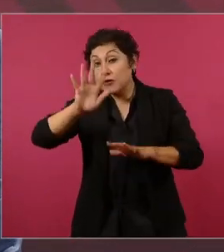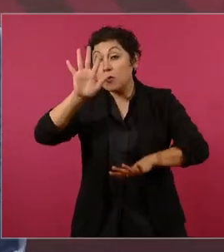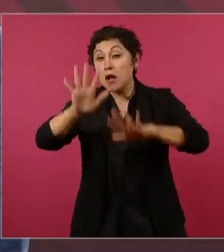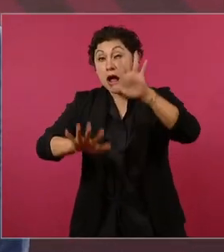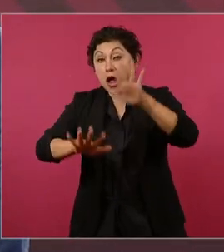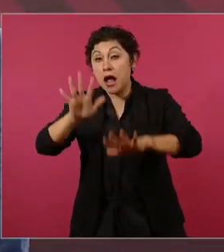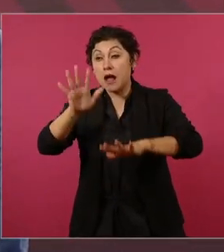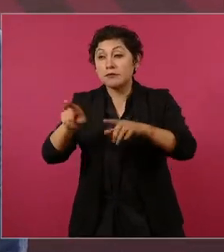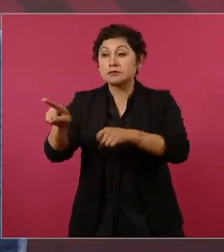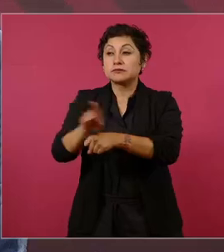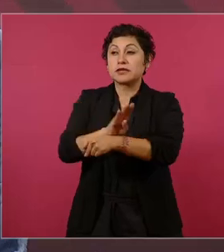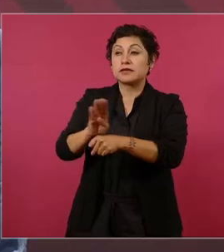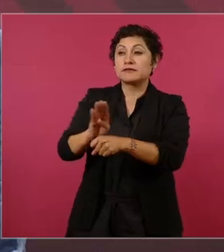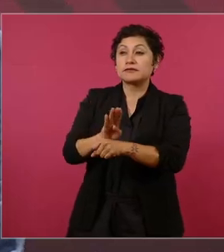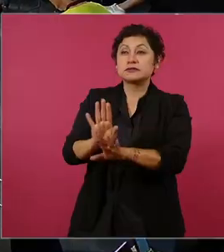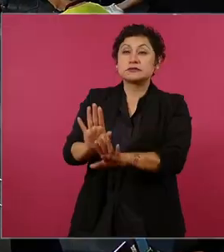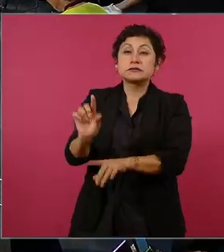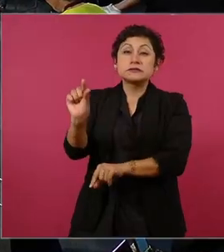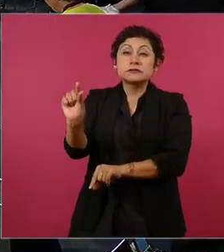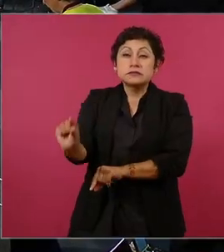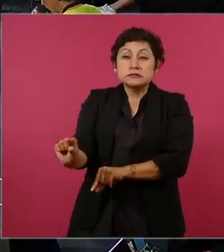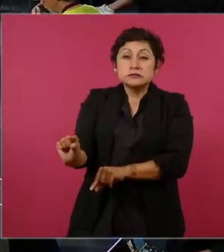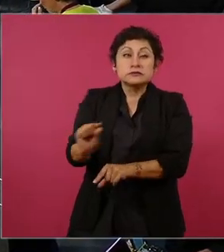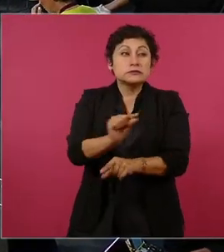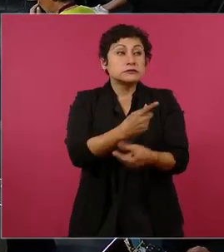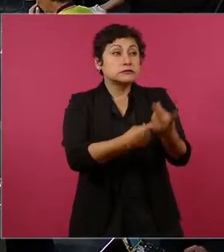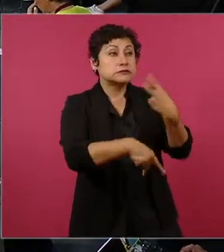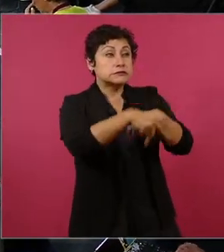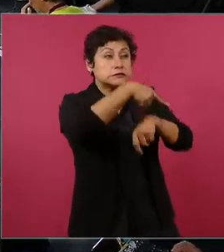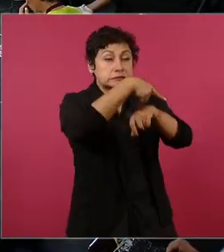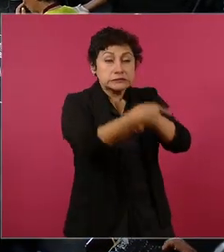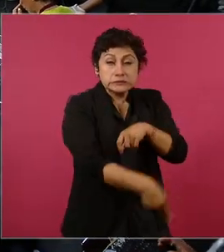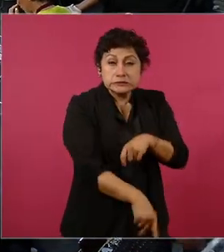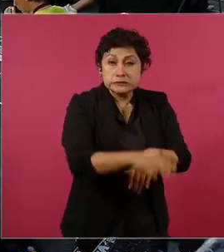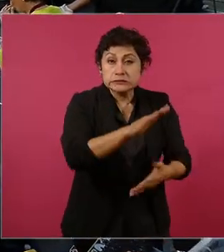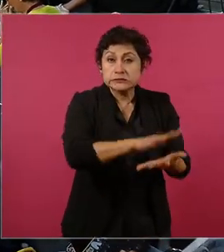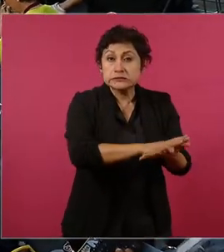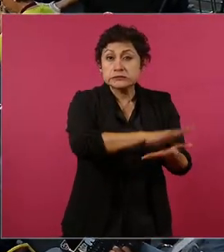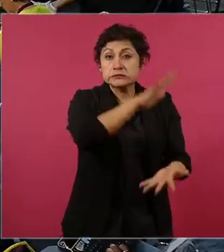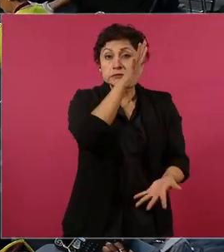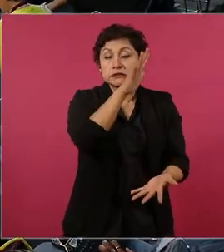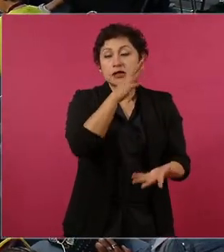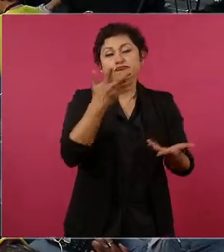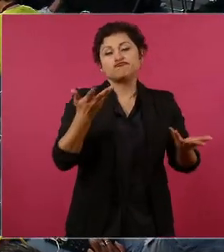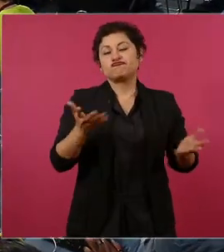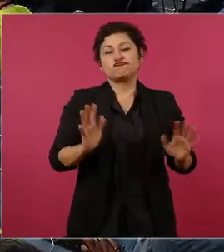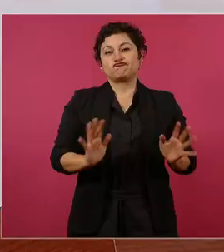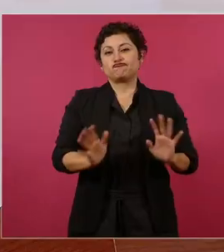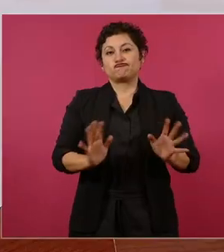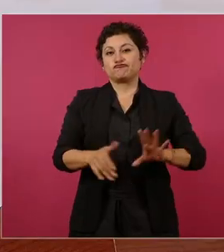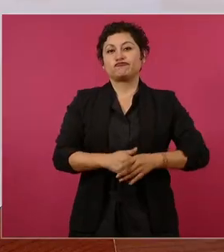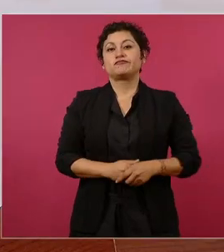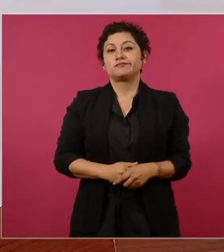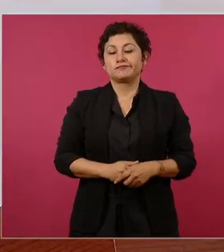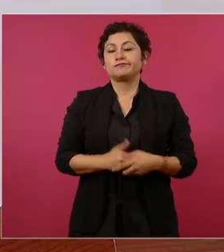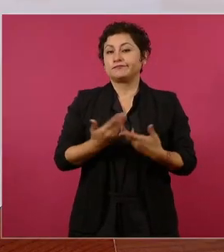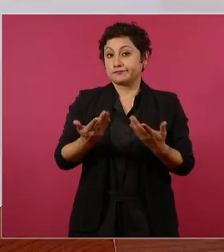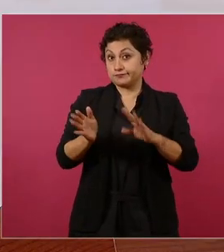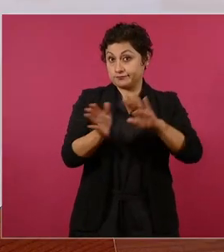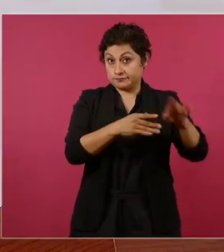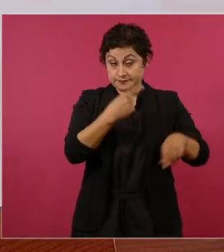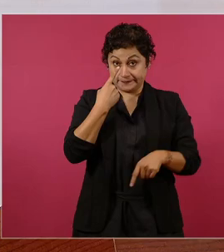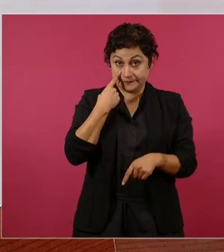importantes los beneficios. Hay muchas formas de ayudar al pueblo, de distribuir